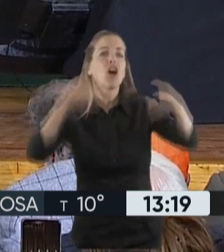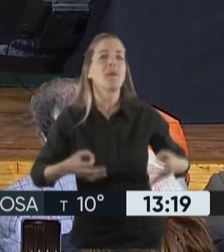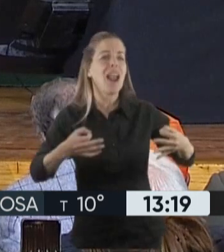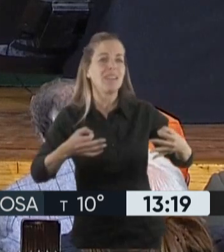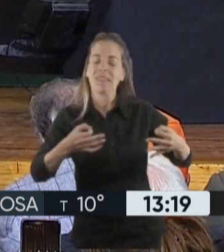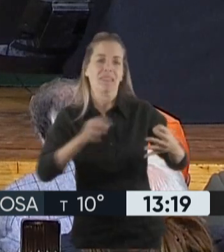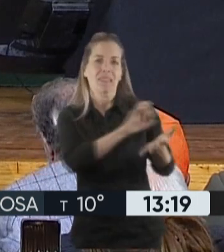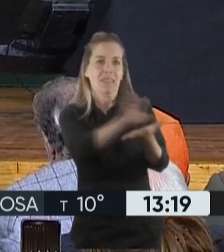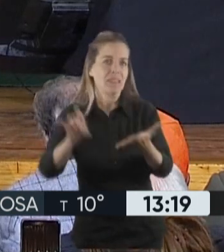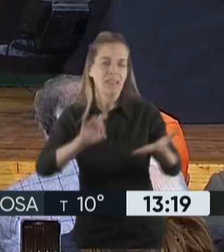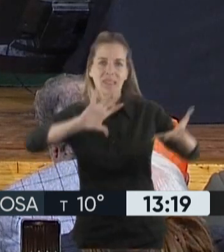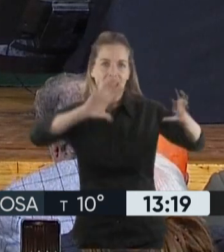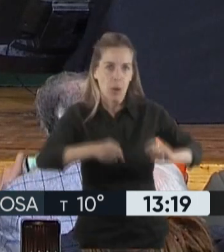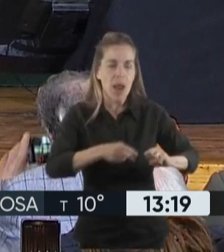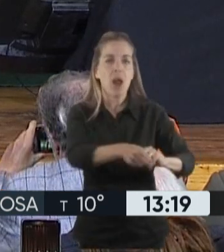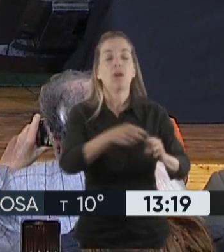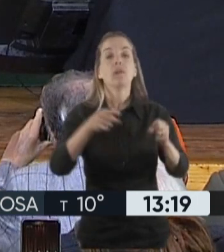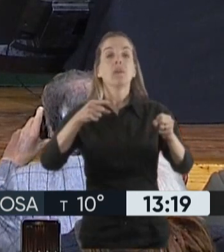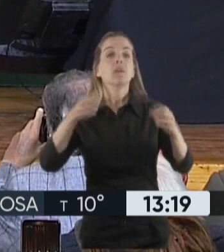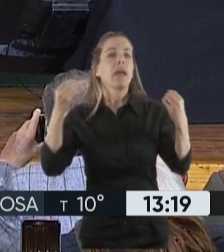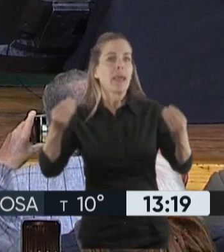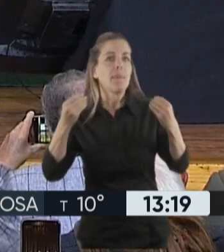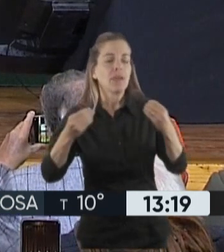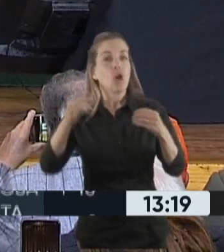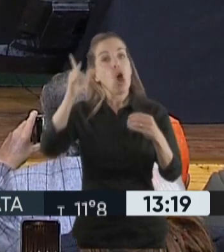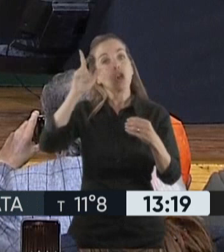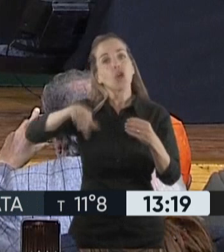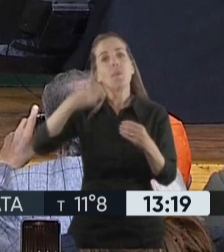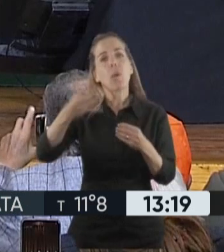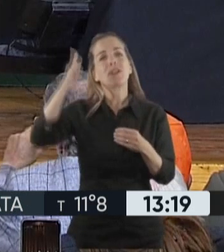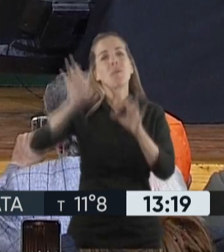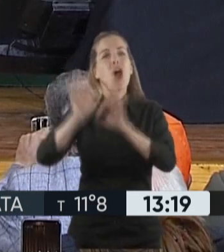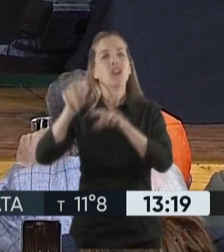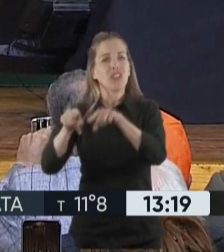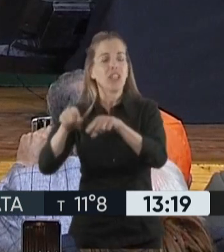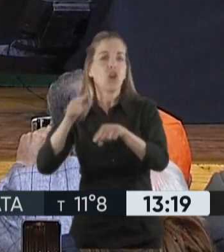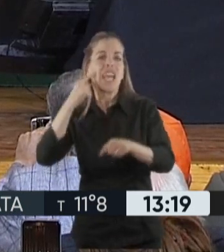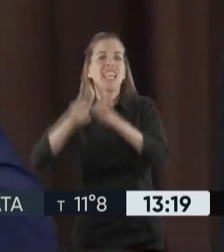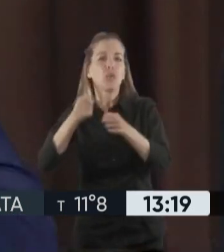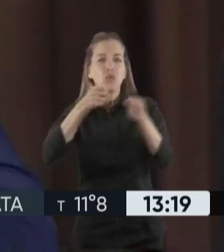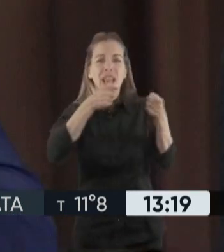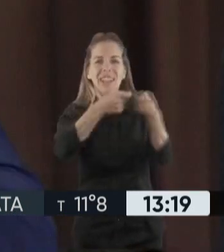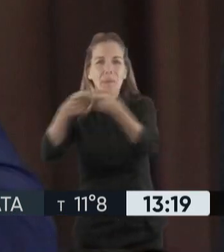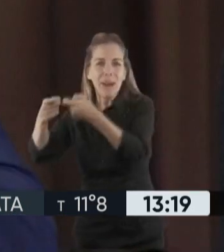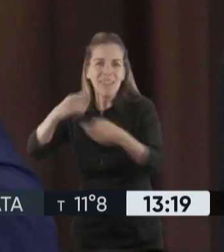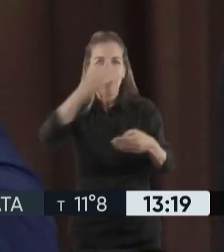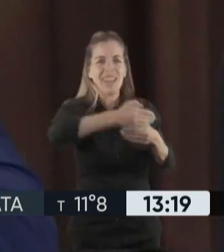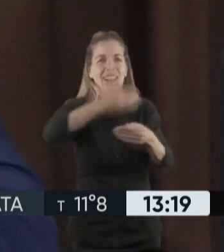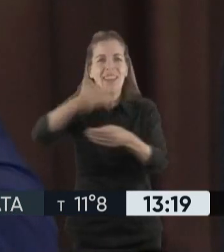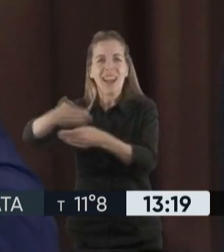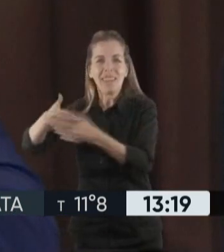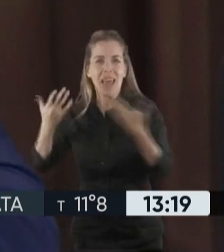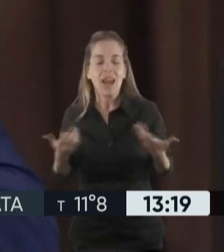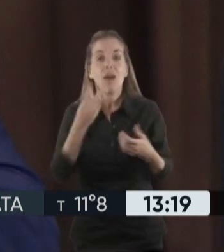actividad industrial. Se cerró el 8,4% de las industrias que existían.